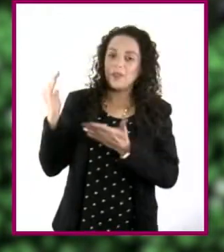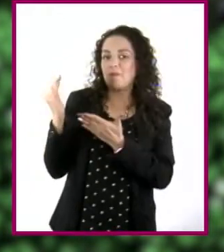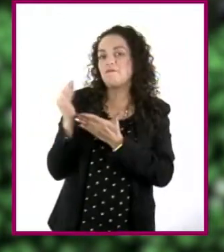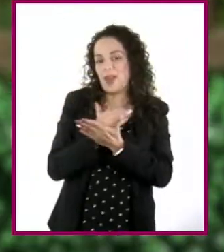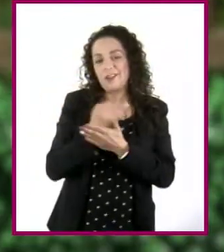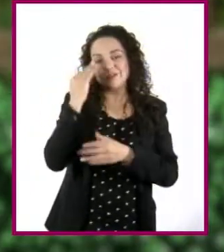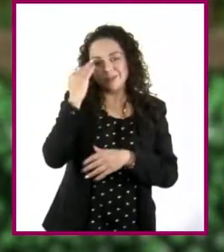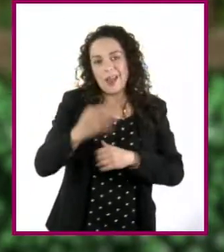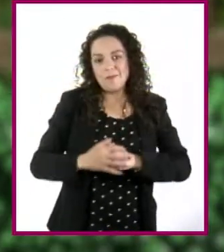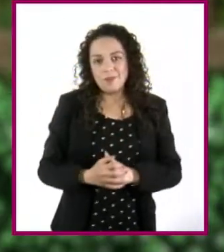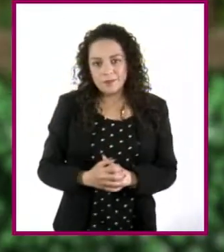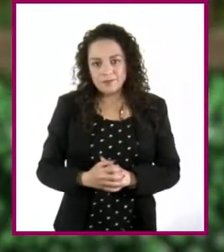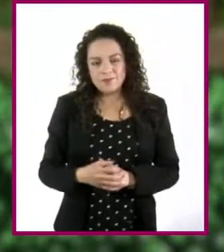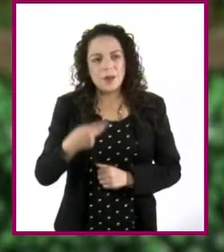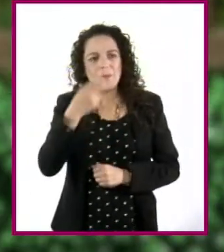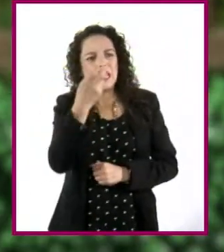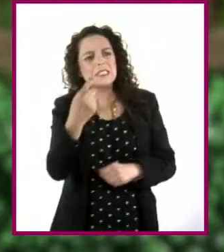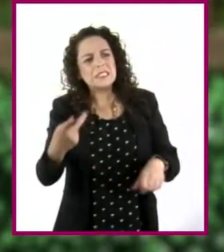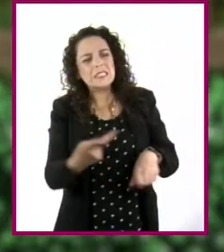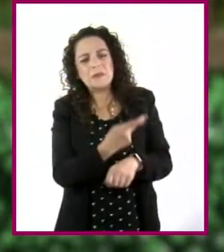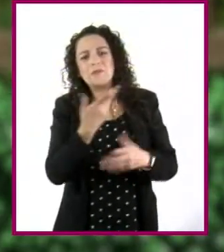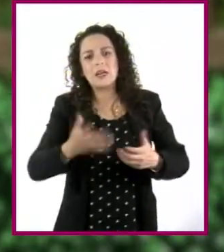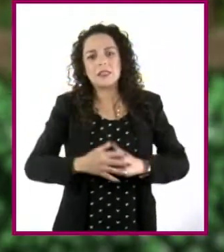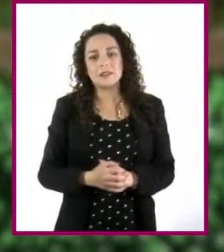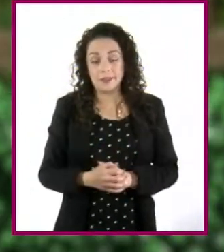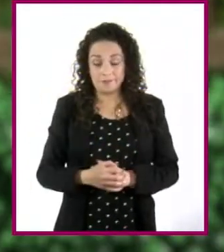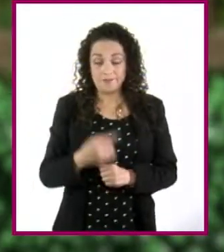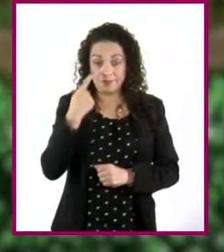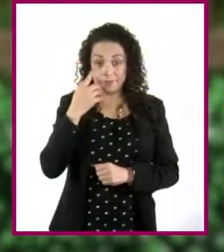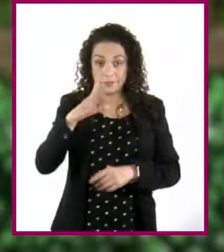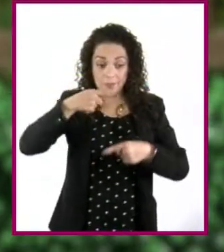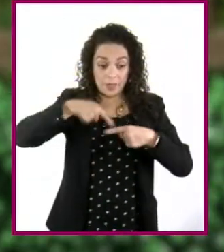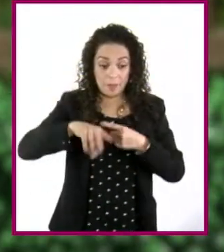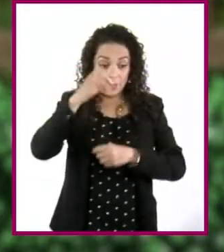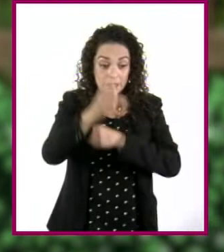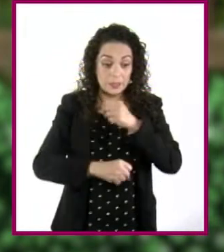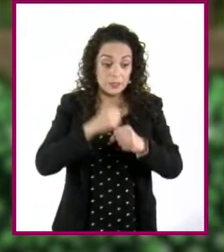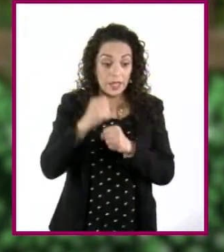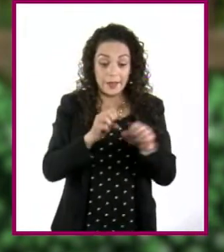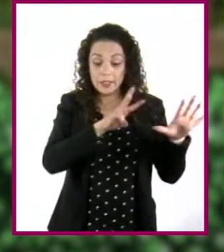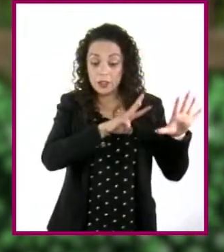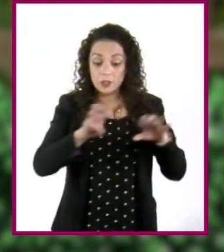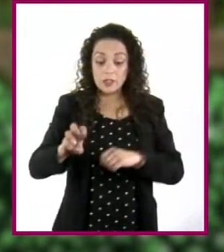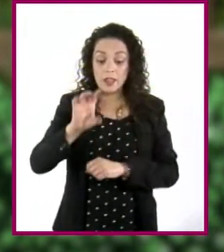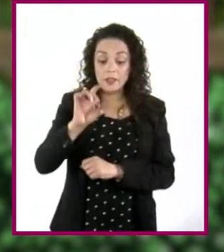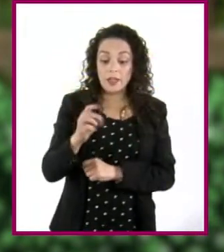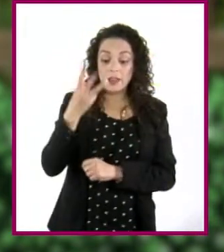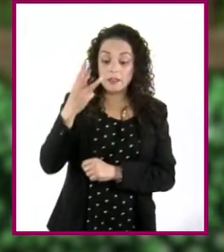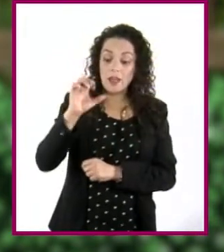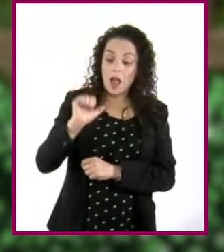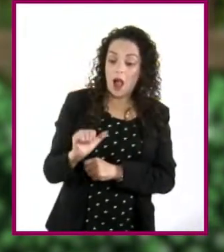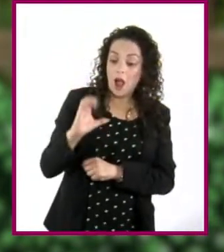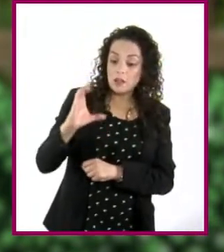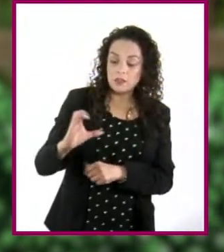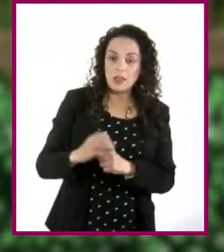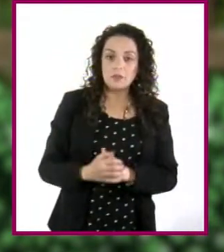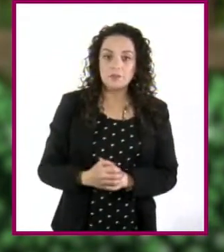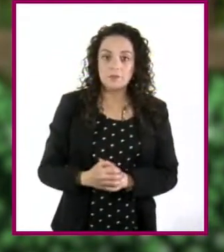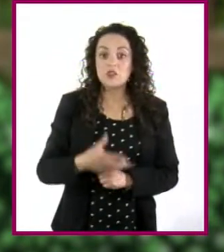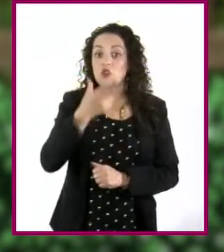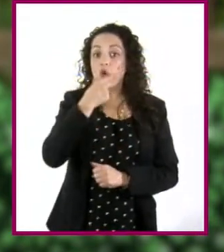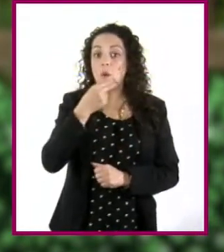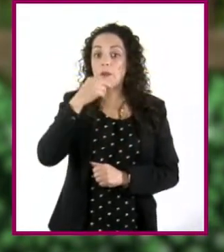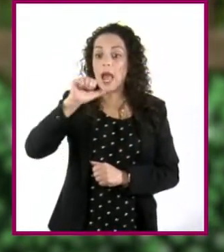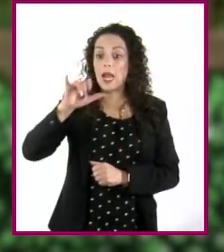tiempos, señor Villasana? Todo comenzó en el año 333 a.C., cuando Alejandro